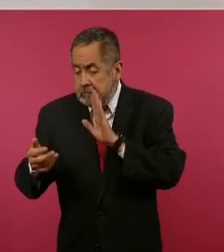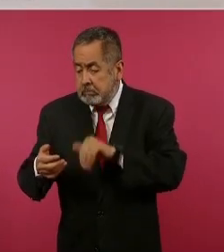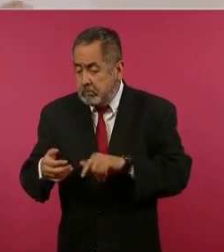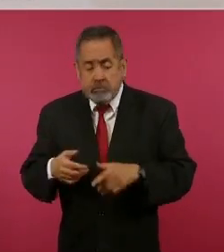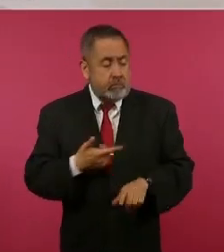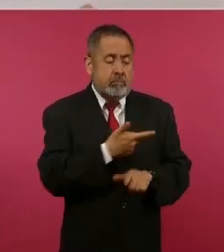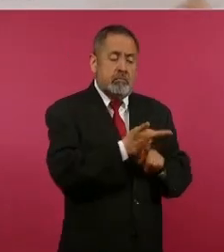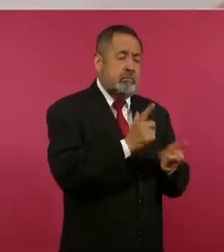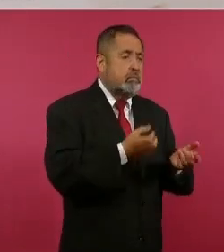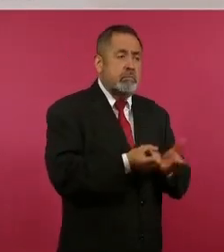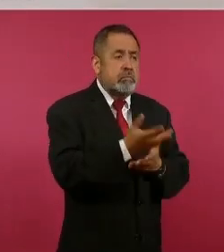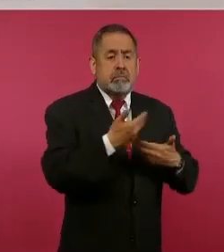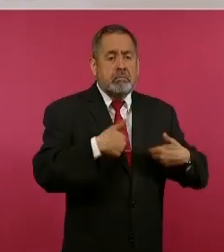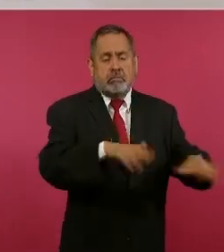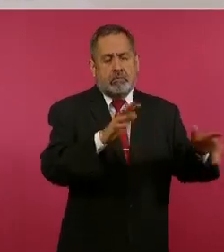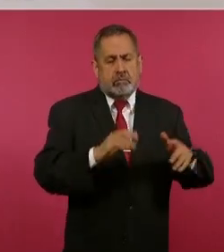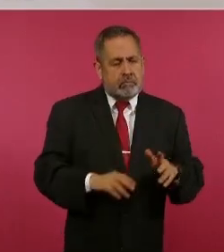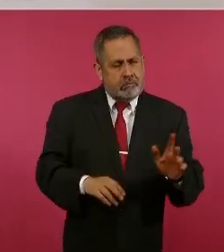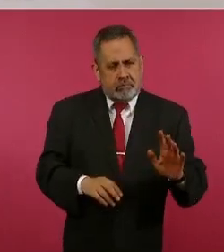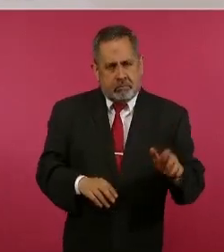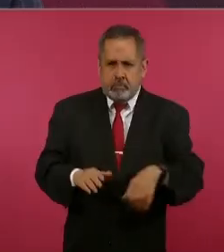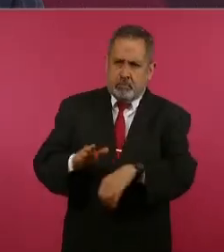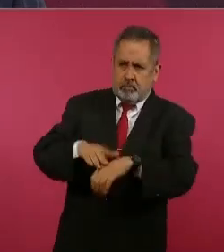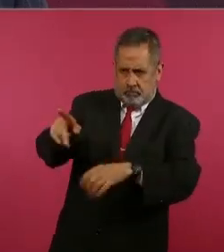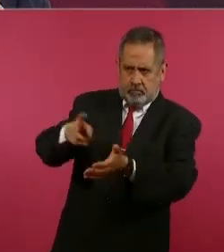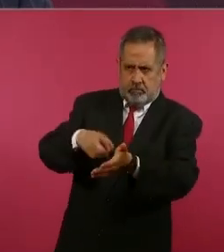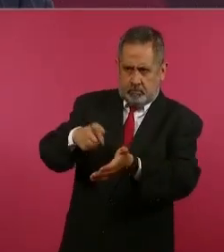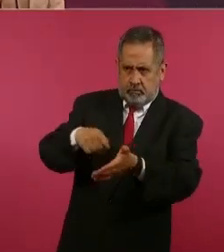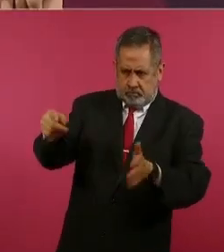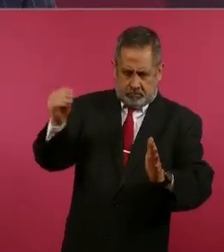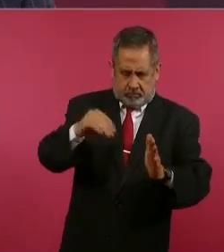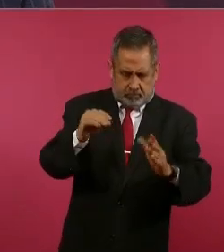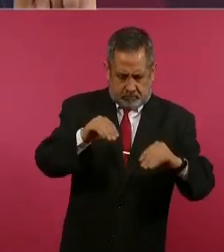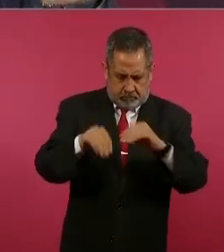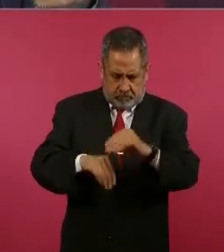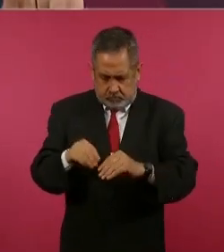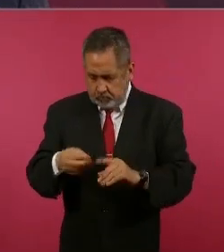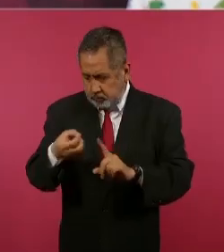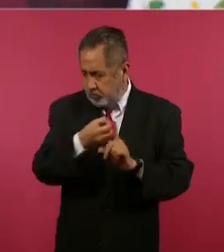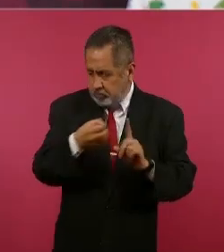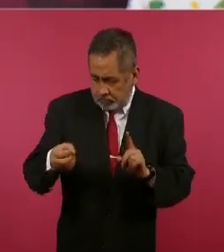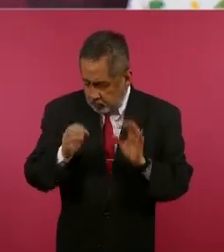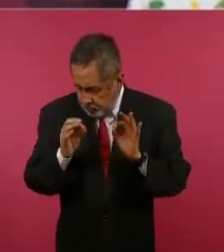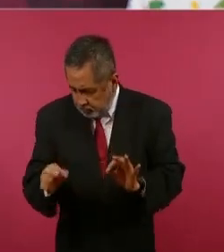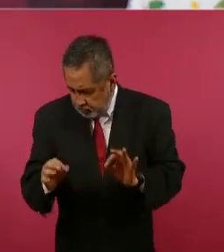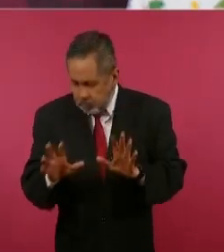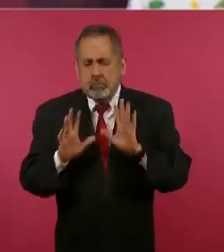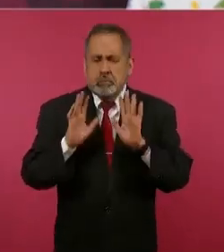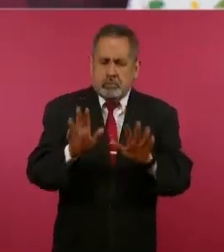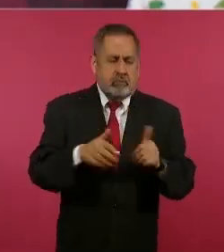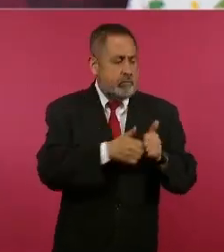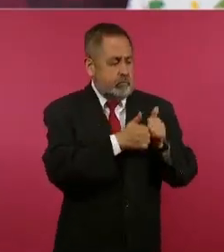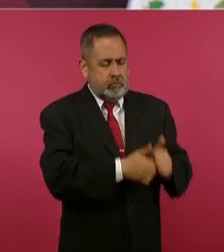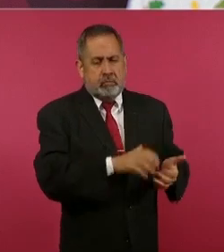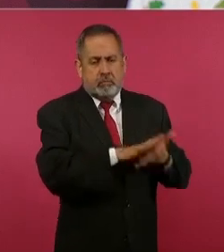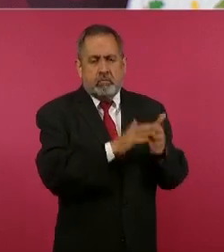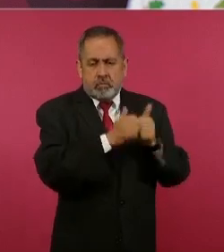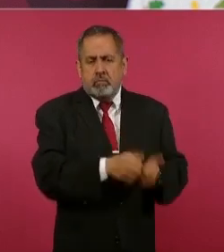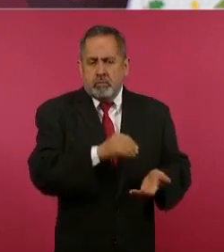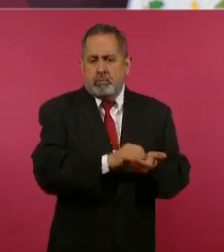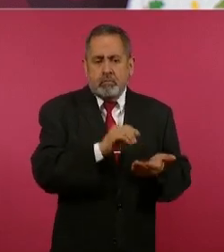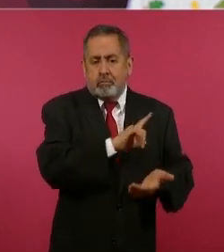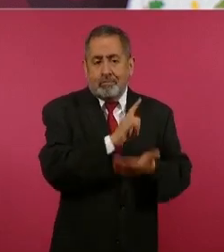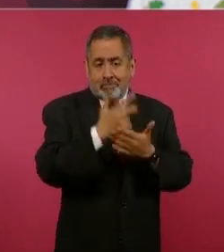un error del Ministerio Público para dejar en libertad a un presunto